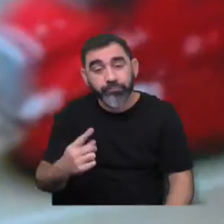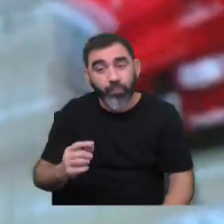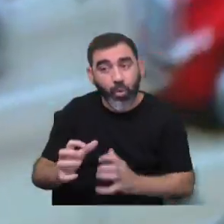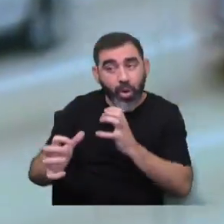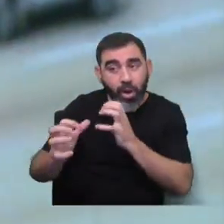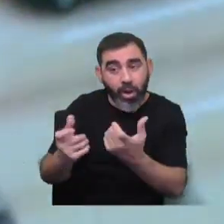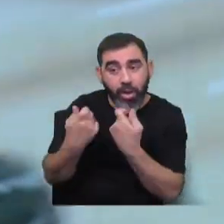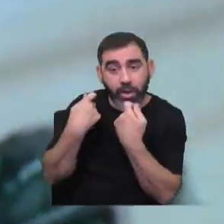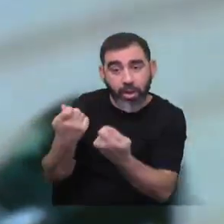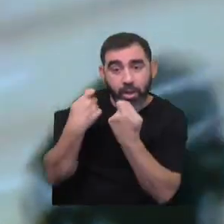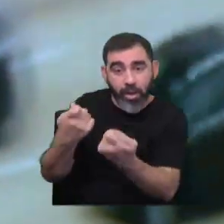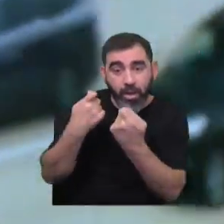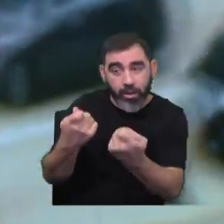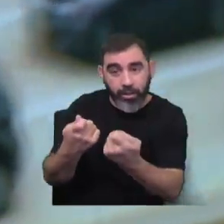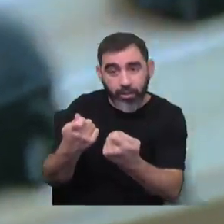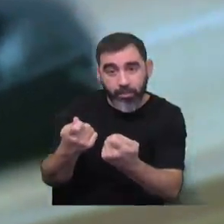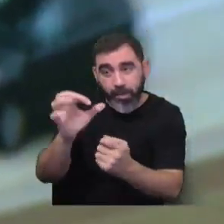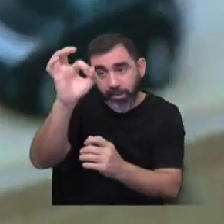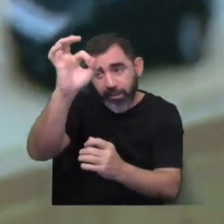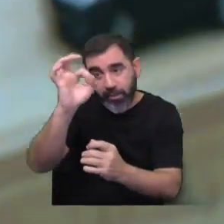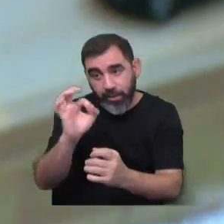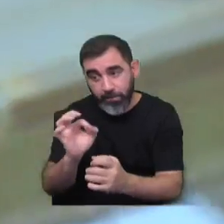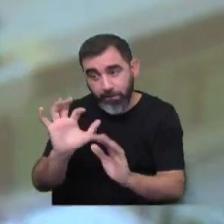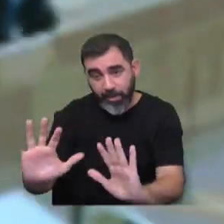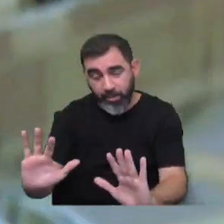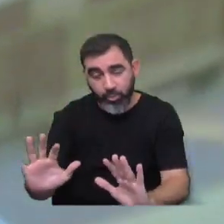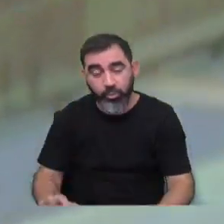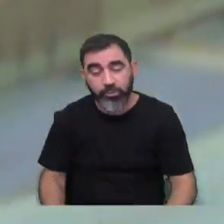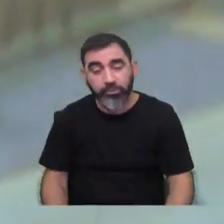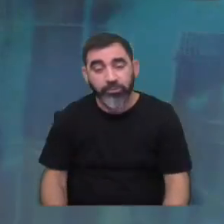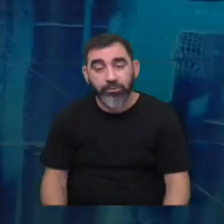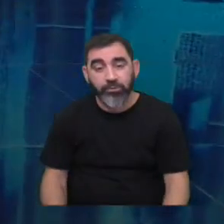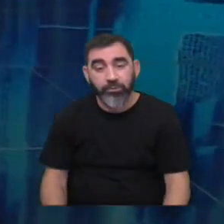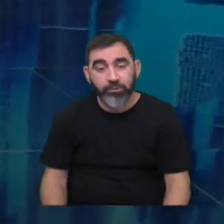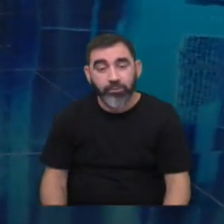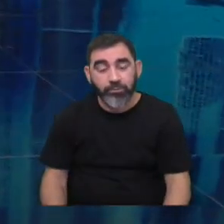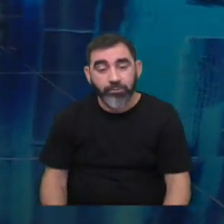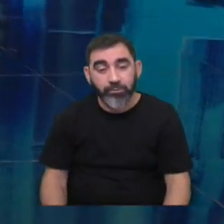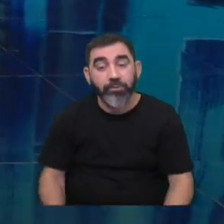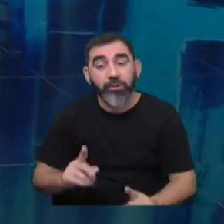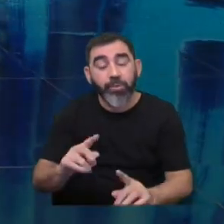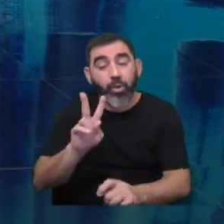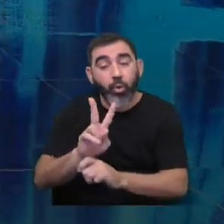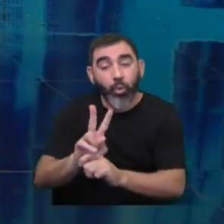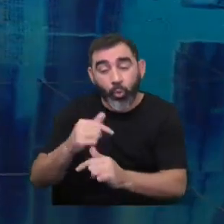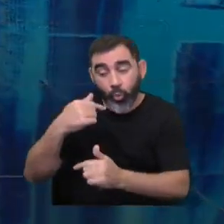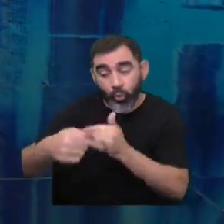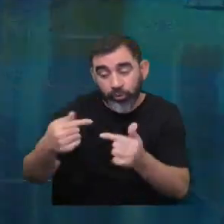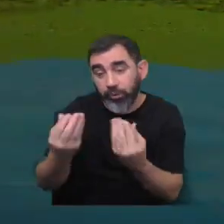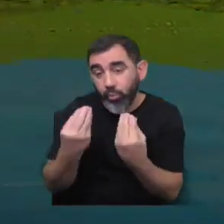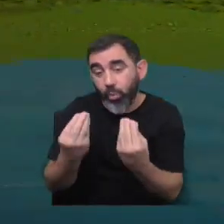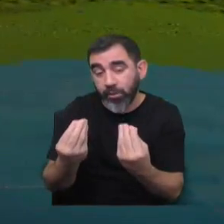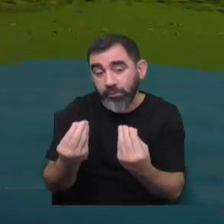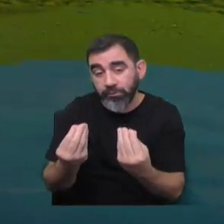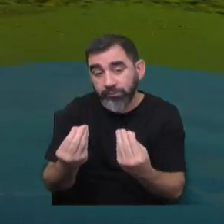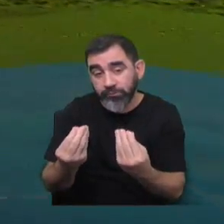hace falta para bajar a la sustancia hasta esa temperatura y después para mantenerla. Exacto. Y además